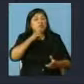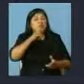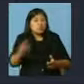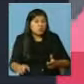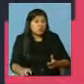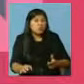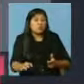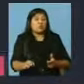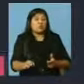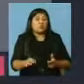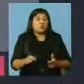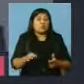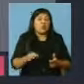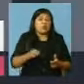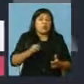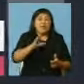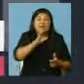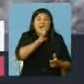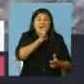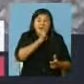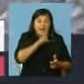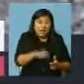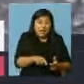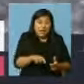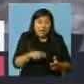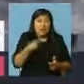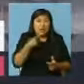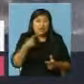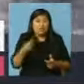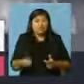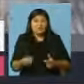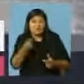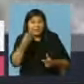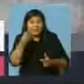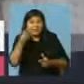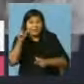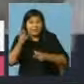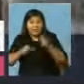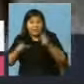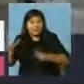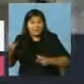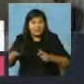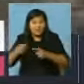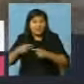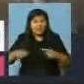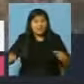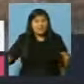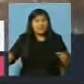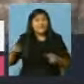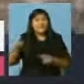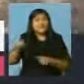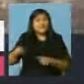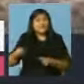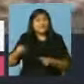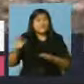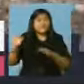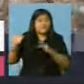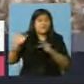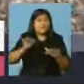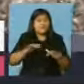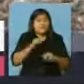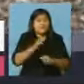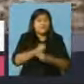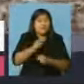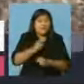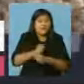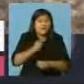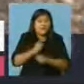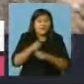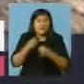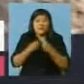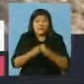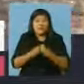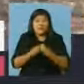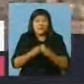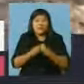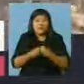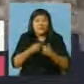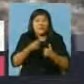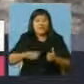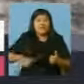incendio, hay un sector que está dentro del parque, ¿no? No en el propio Carilegua, en la zona de Caimancito es el